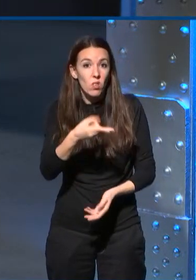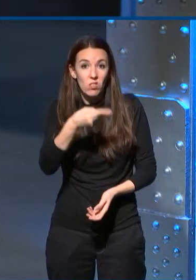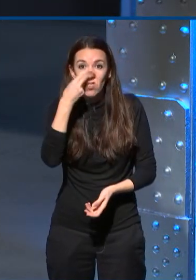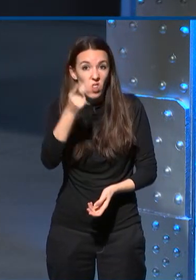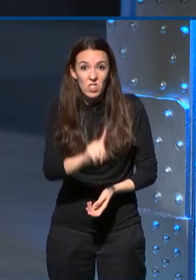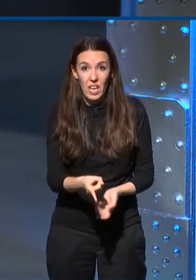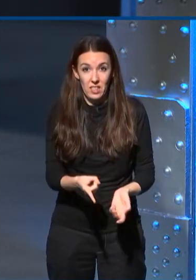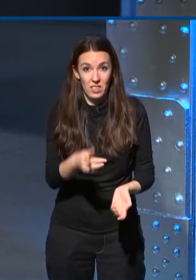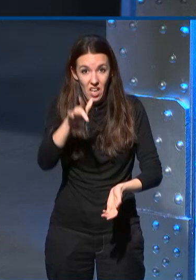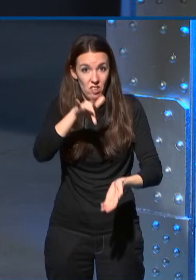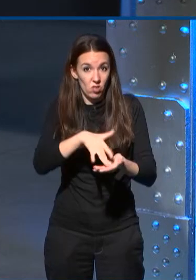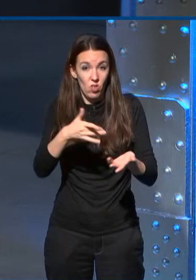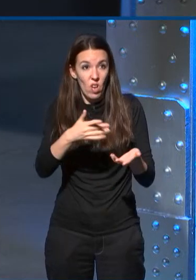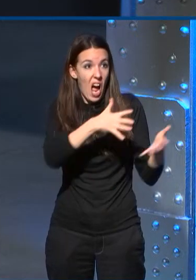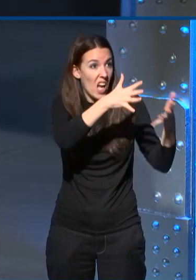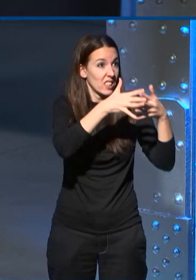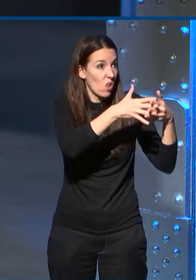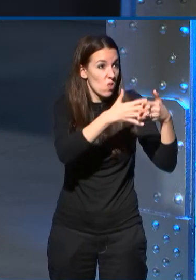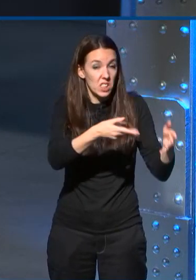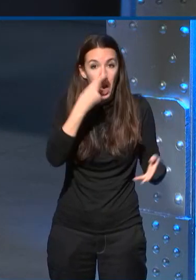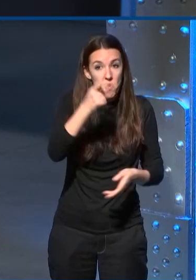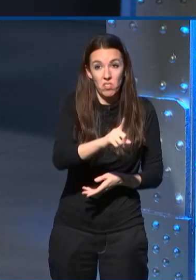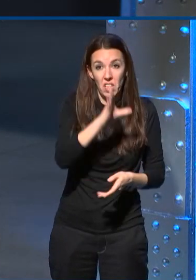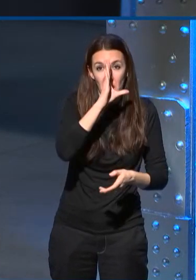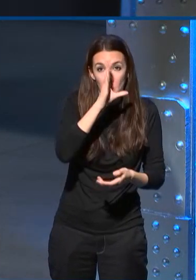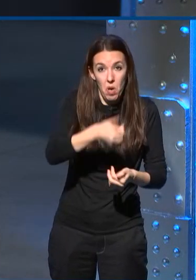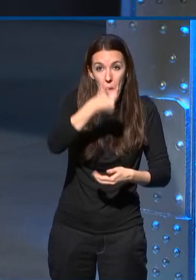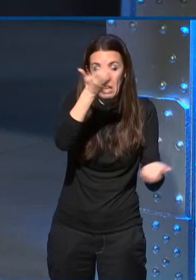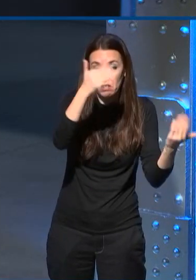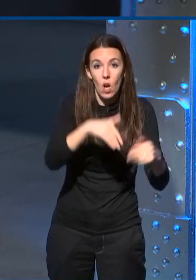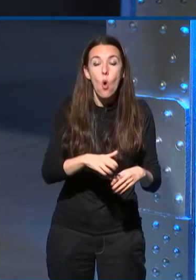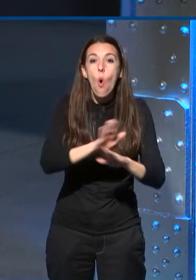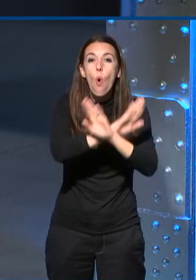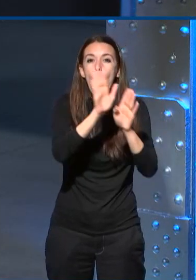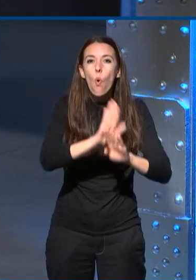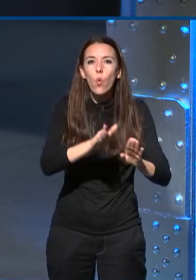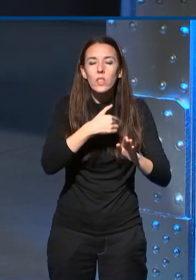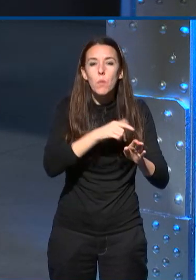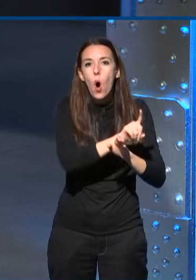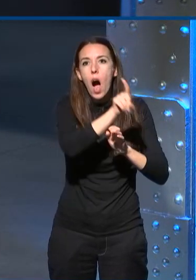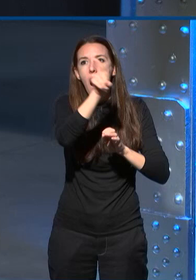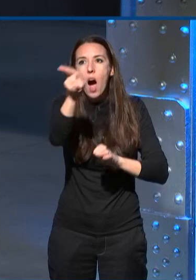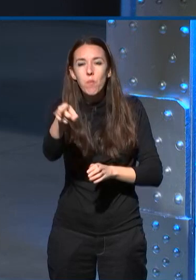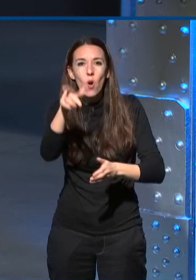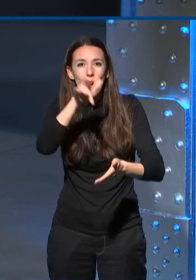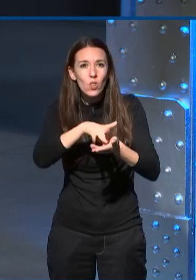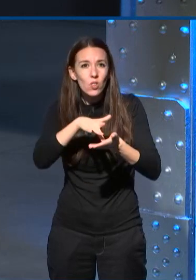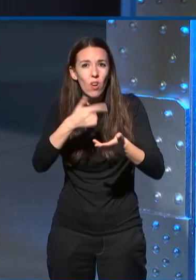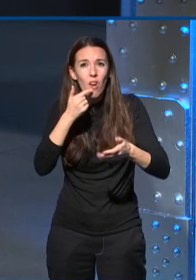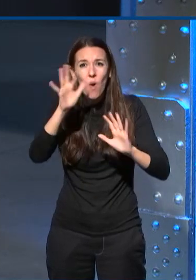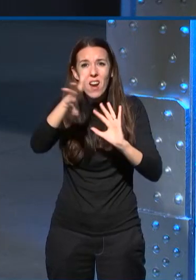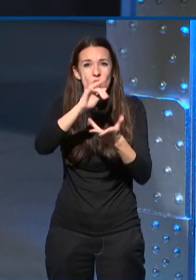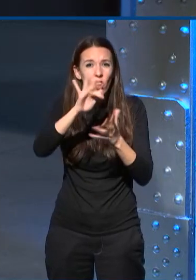interesaba ya al pueblo estadounidense. O sea, el último Apolo que llegó no abrió ni los